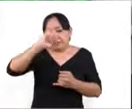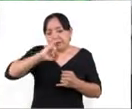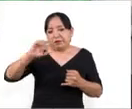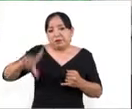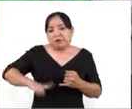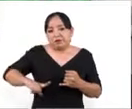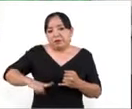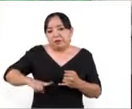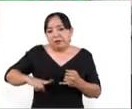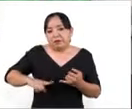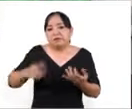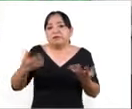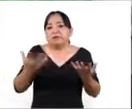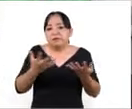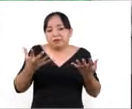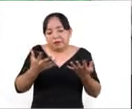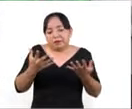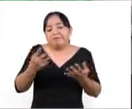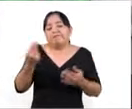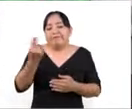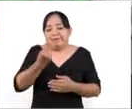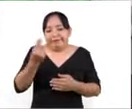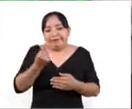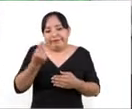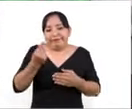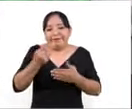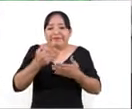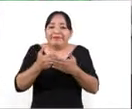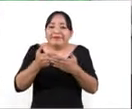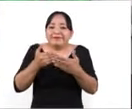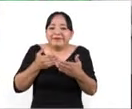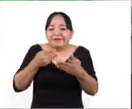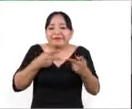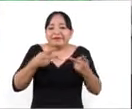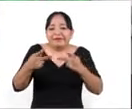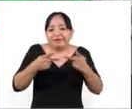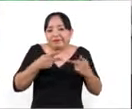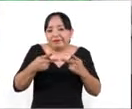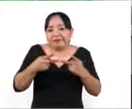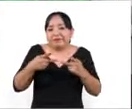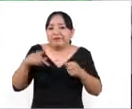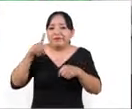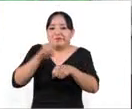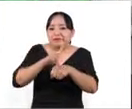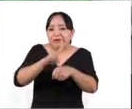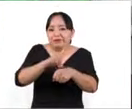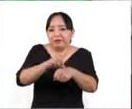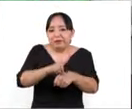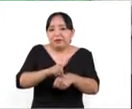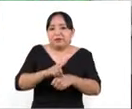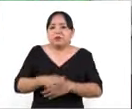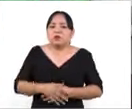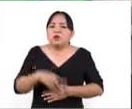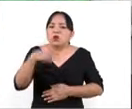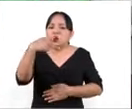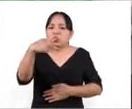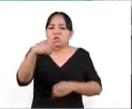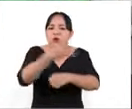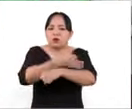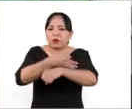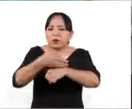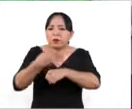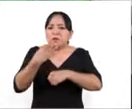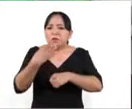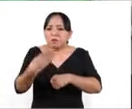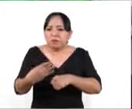lo que nos hemos preparado durante todos estos años. ¿Y también sus familiares? Sí, y afortunadamente no es solo